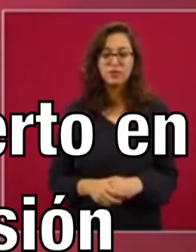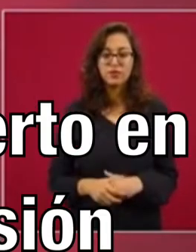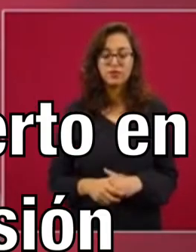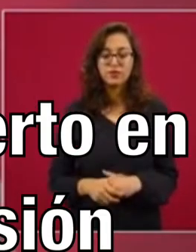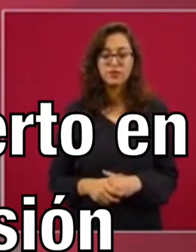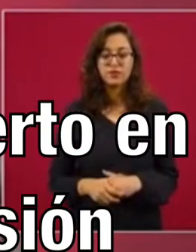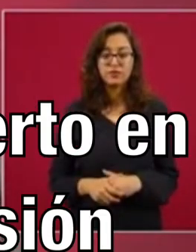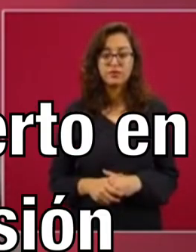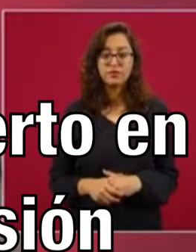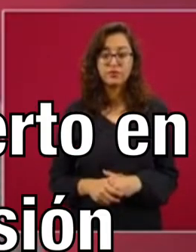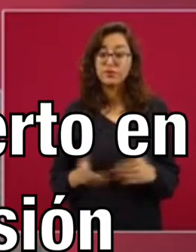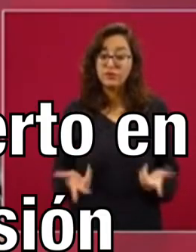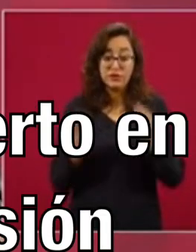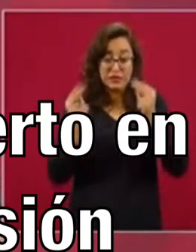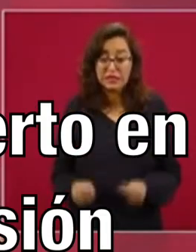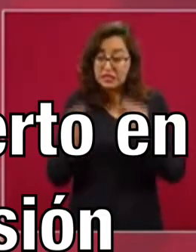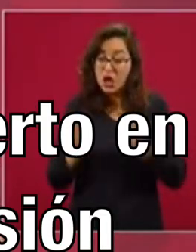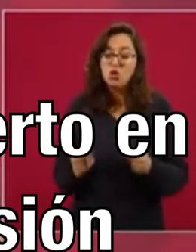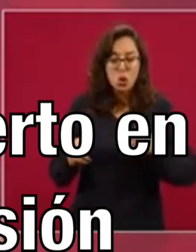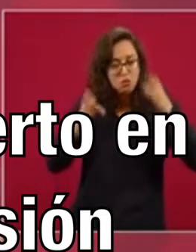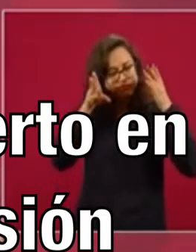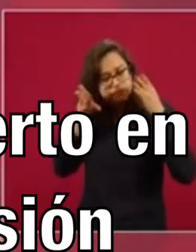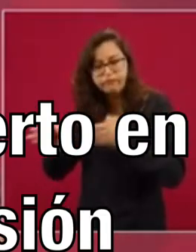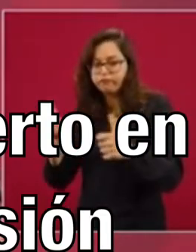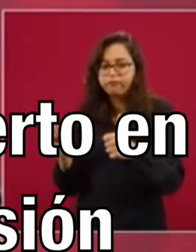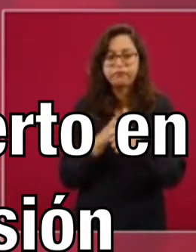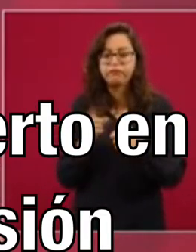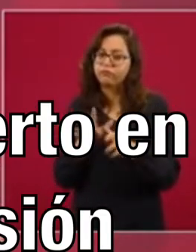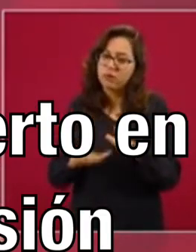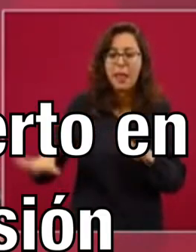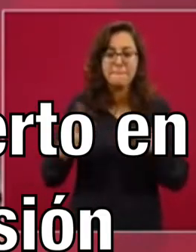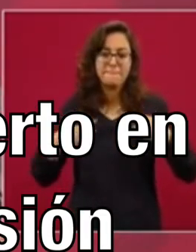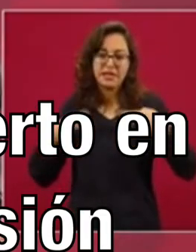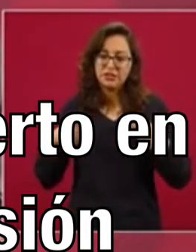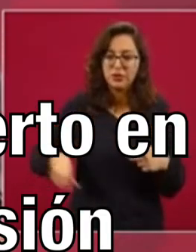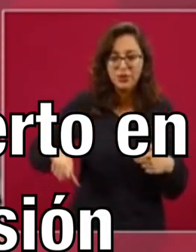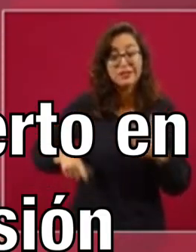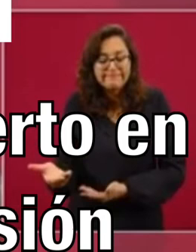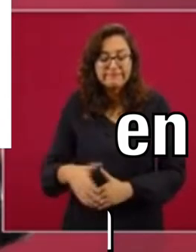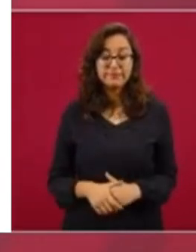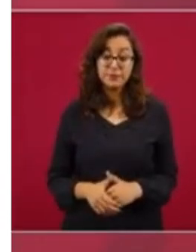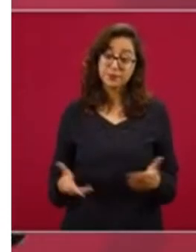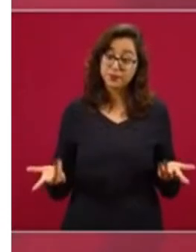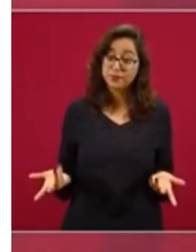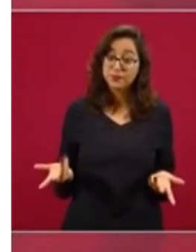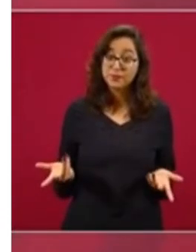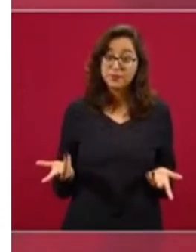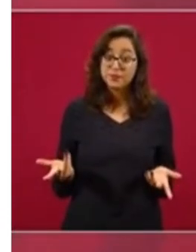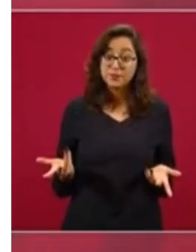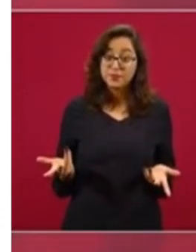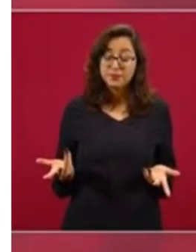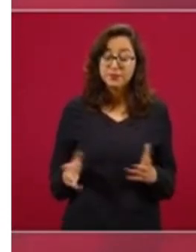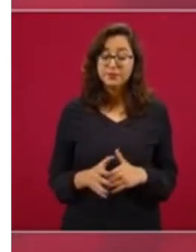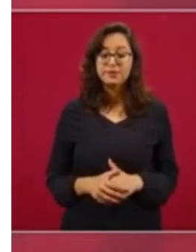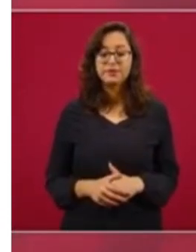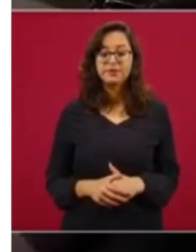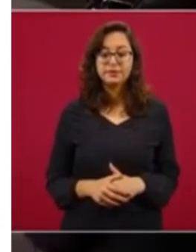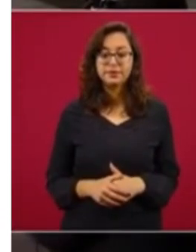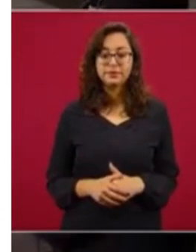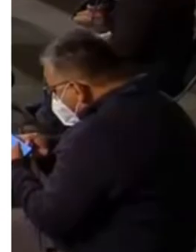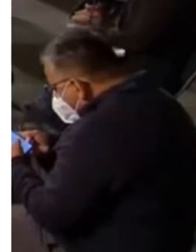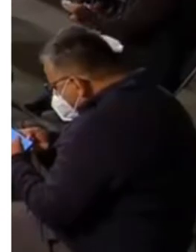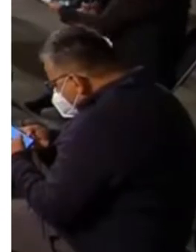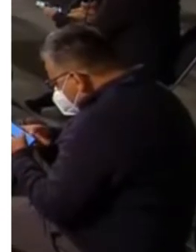los que se les debe de dar toda la atención es a los negocios públicos, porque nosotros somos servidores públicos. Entonces, ellos no